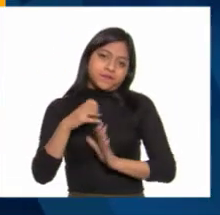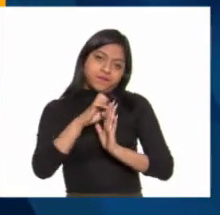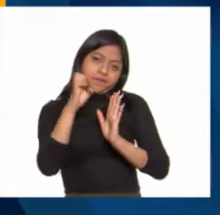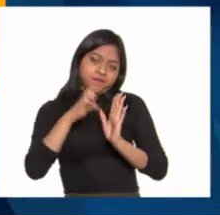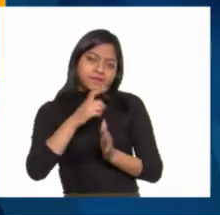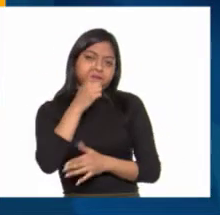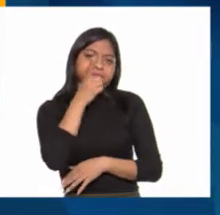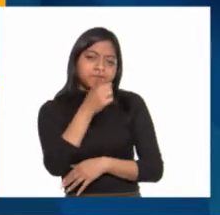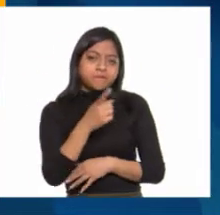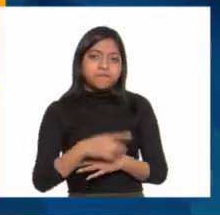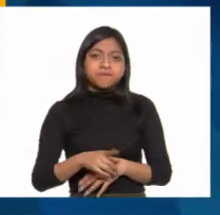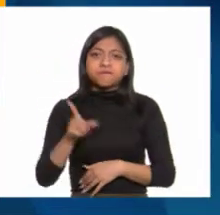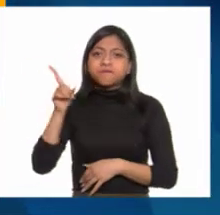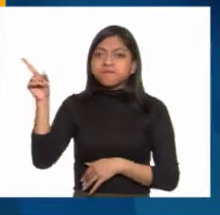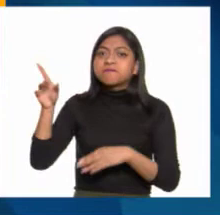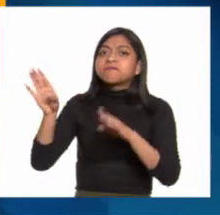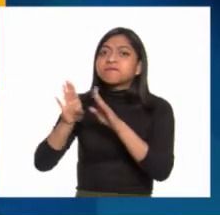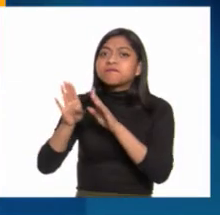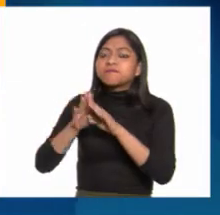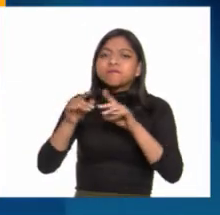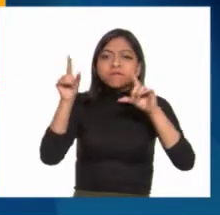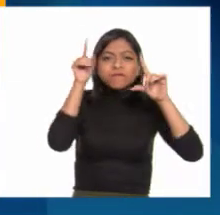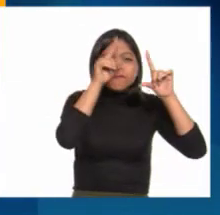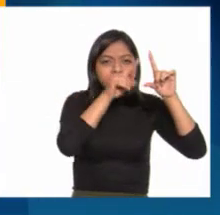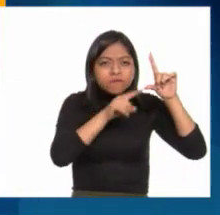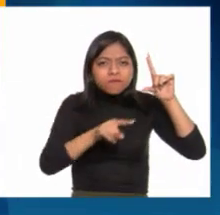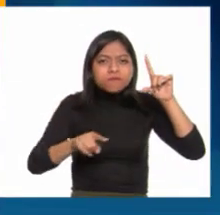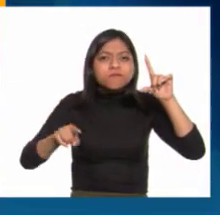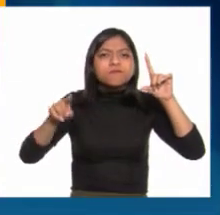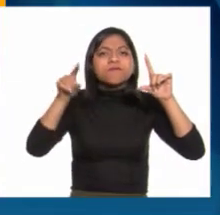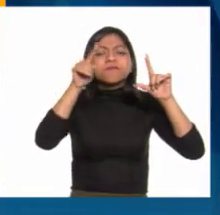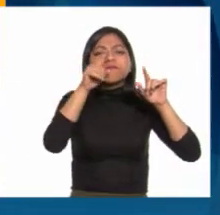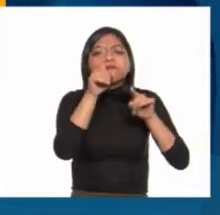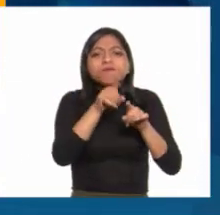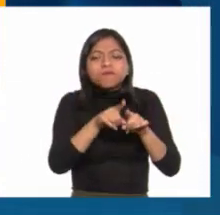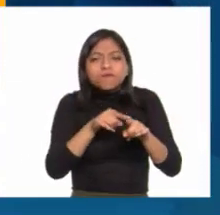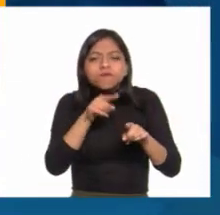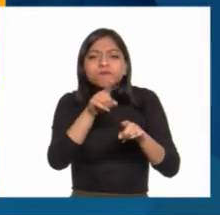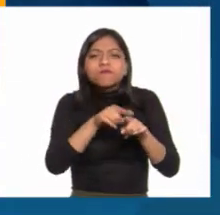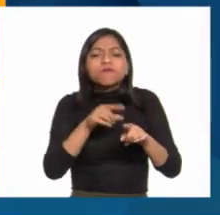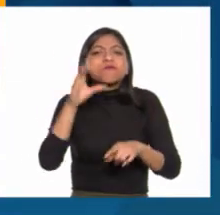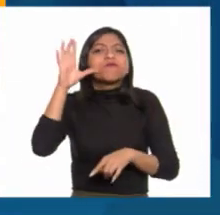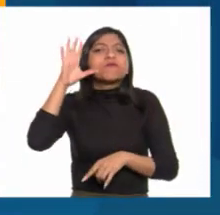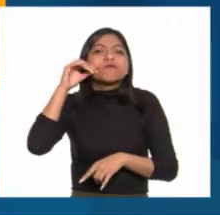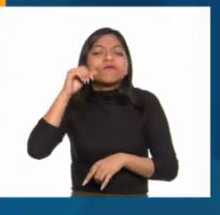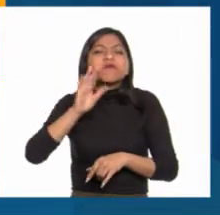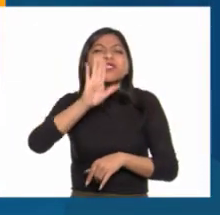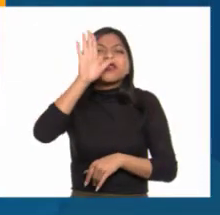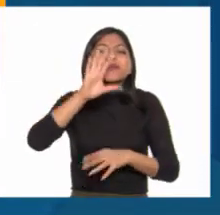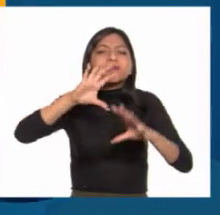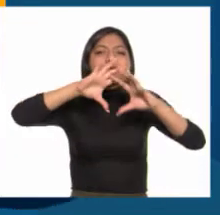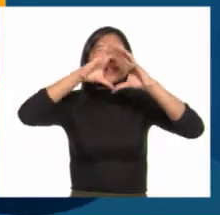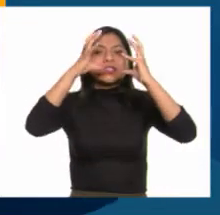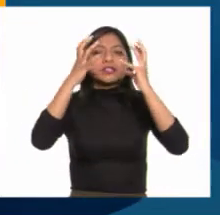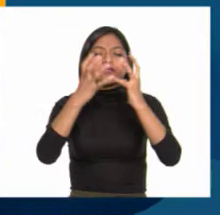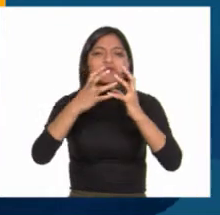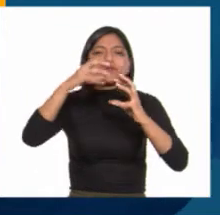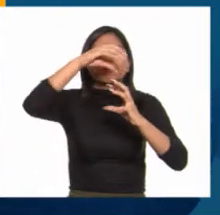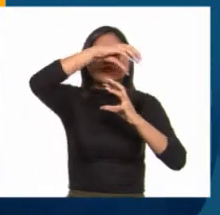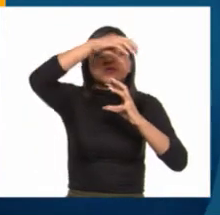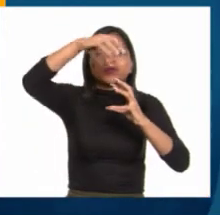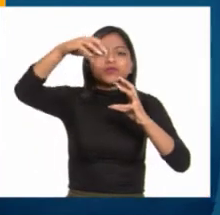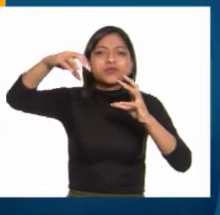siguiente. Es un círculo de color anaranjado que parece un planeta, del que